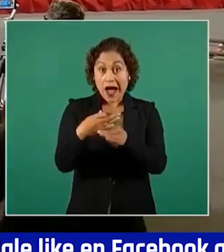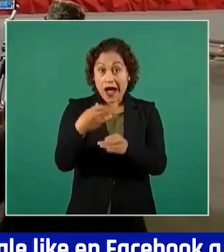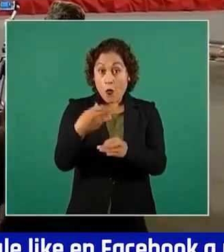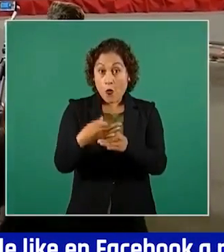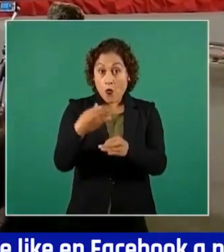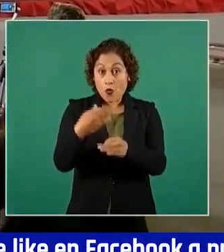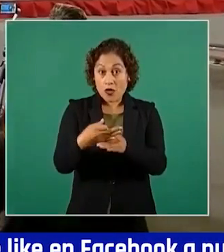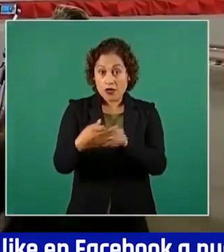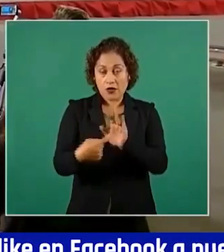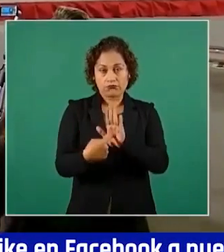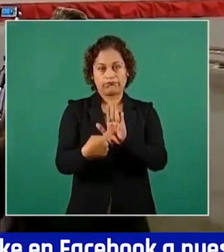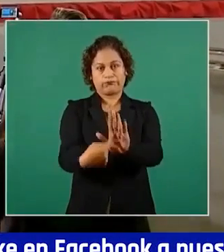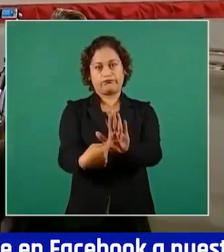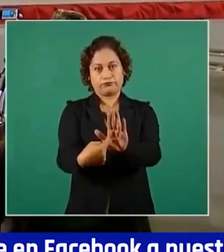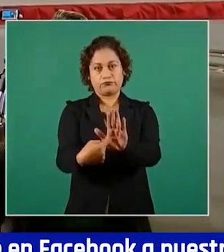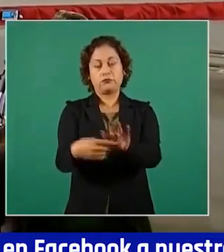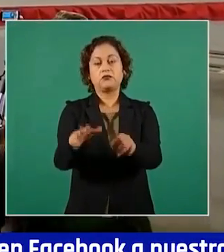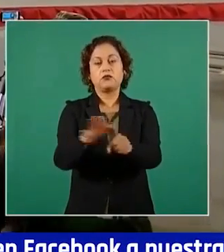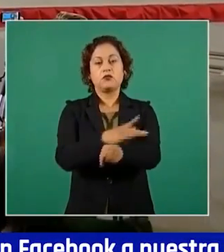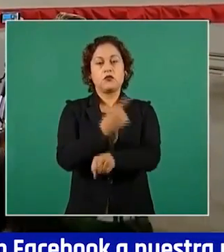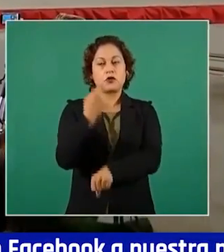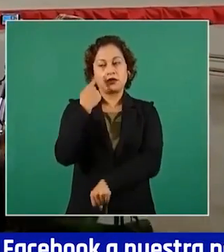en